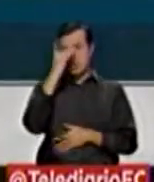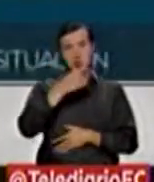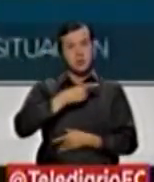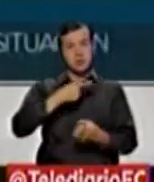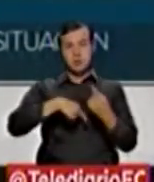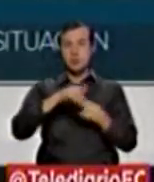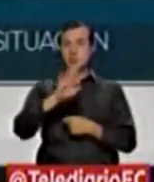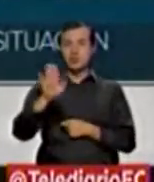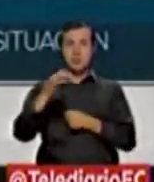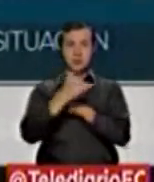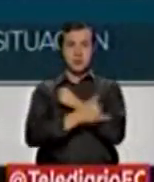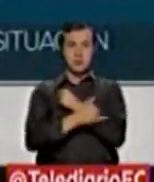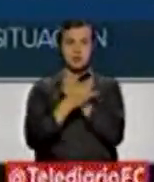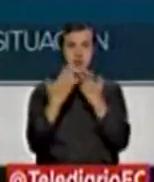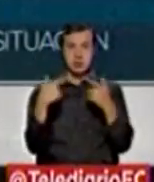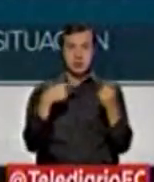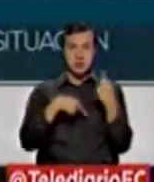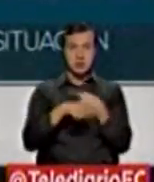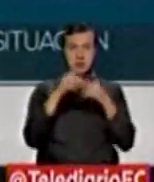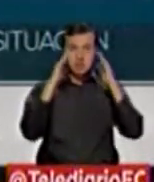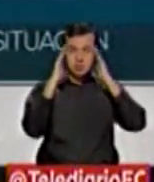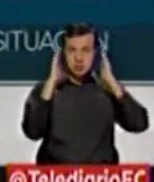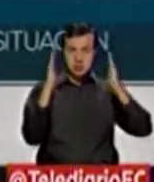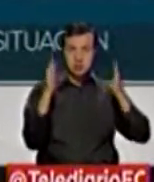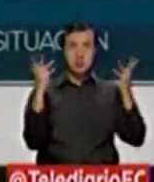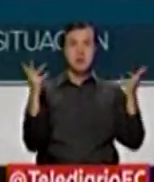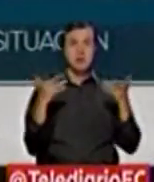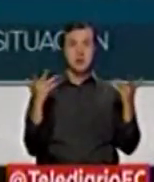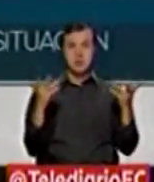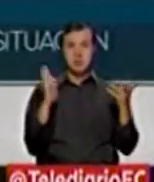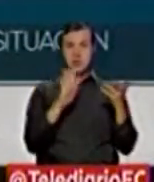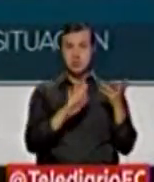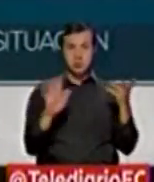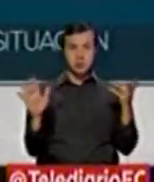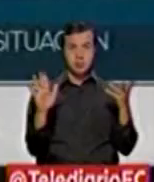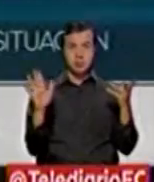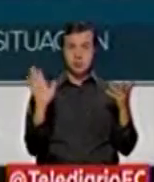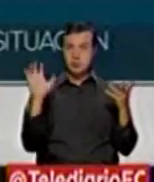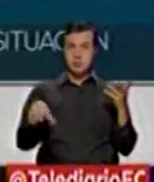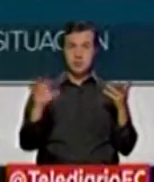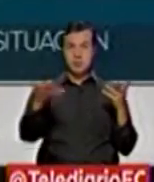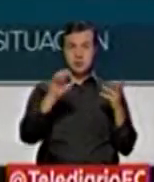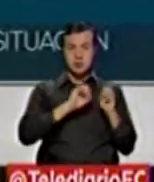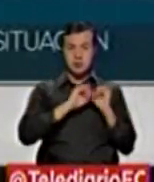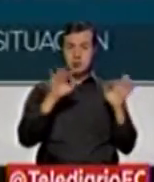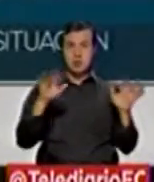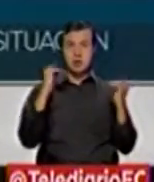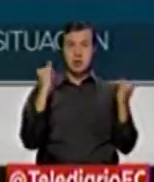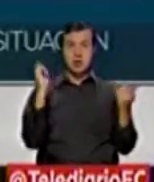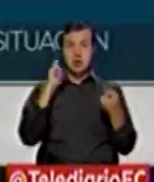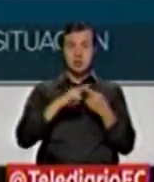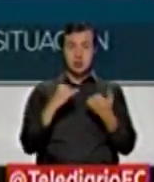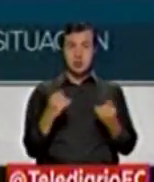regresar a su país. A su llegada, fueron atendidos y trasladados a sus respectivos estados. Hasta el momento, han